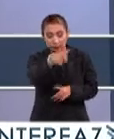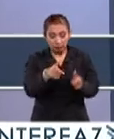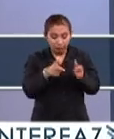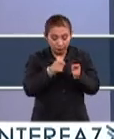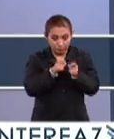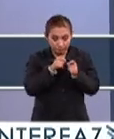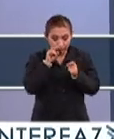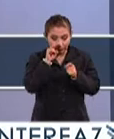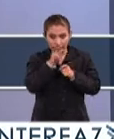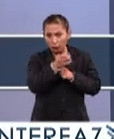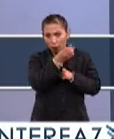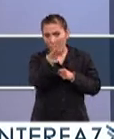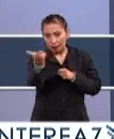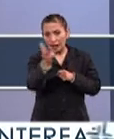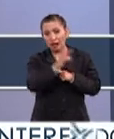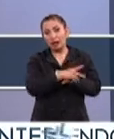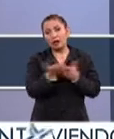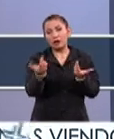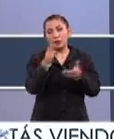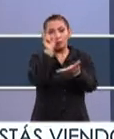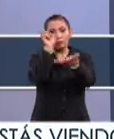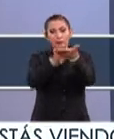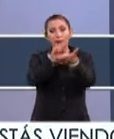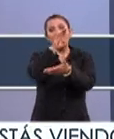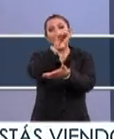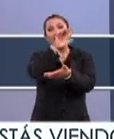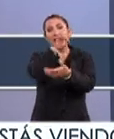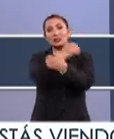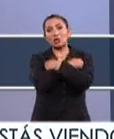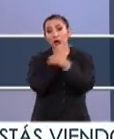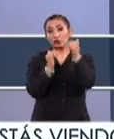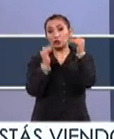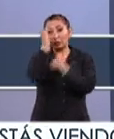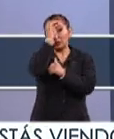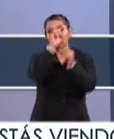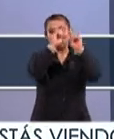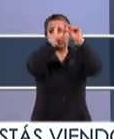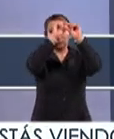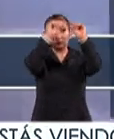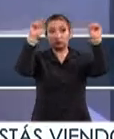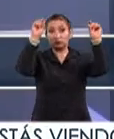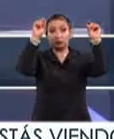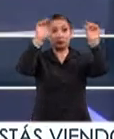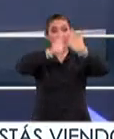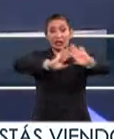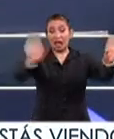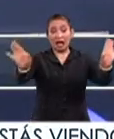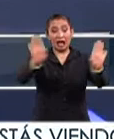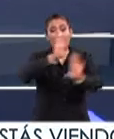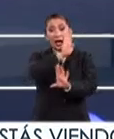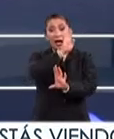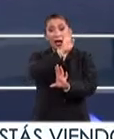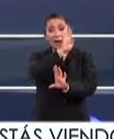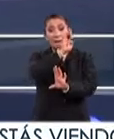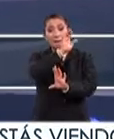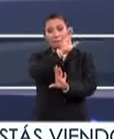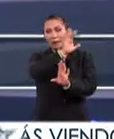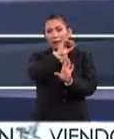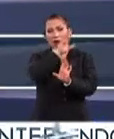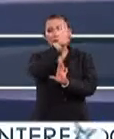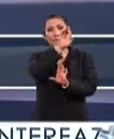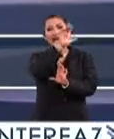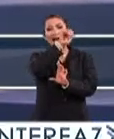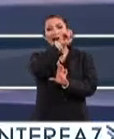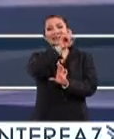a cualquier buscador y teclean becas educación superior, tan fácil como así como eso, en minúsculas, todo